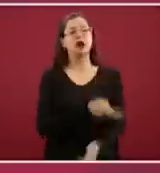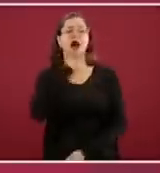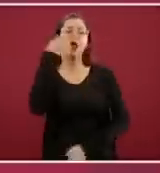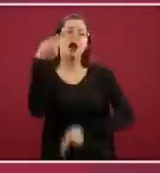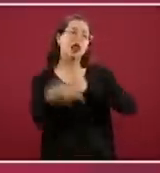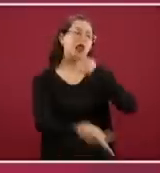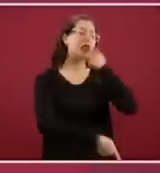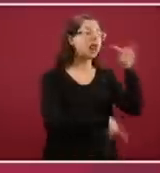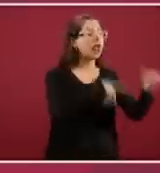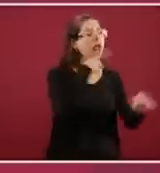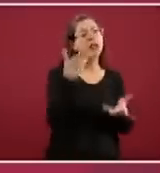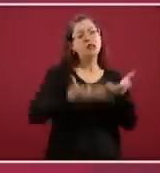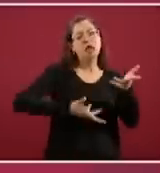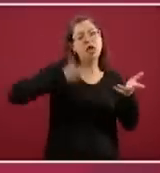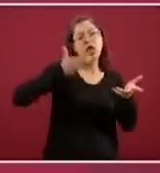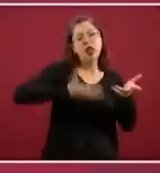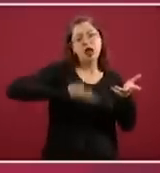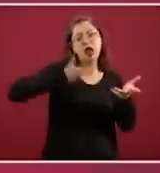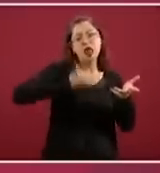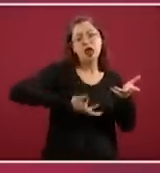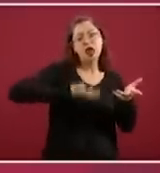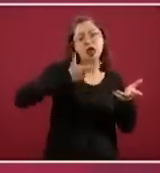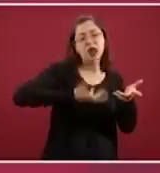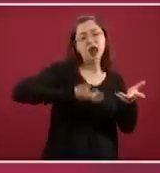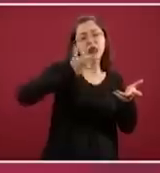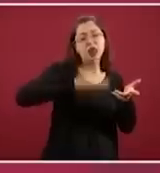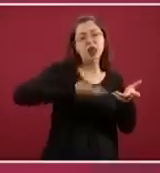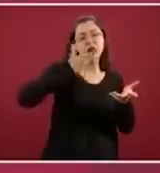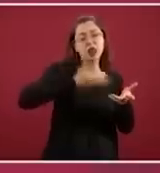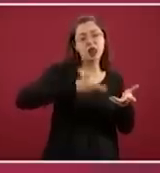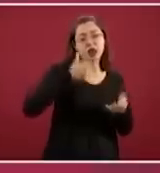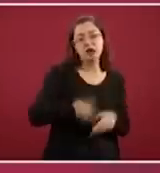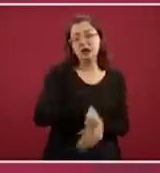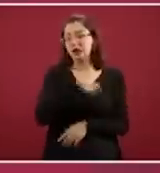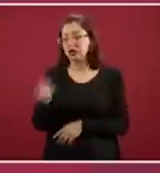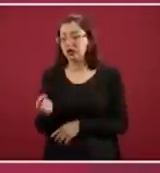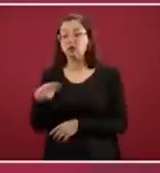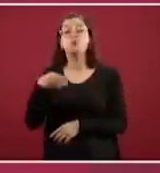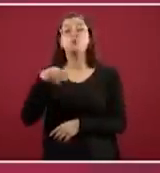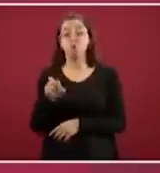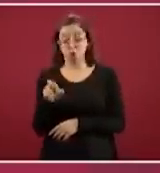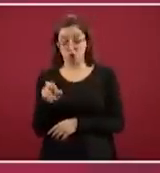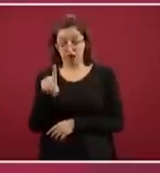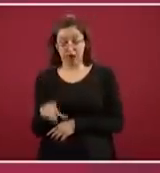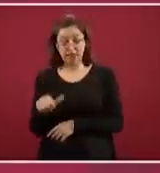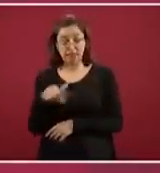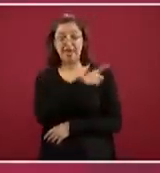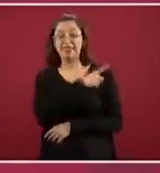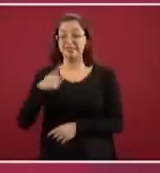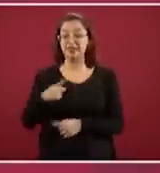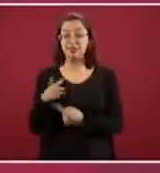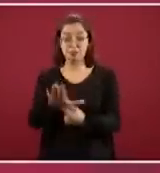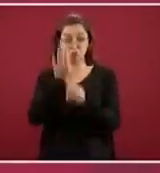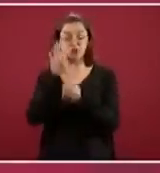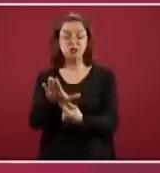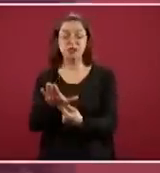pura demagogia, porque a la hora Morena tiene que dar el ejemplo hoy,